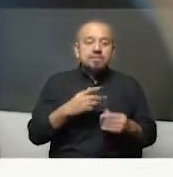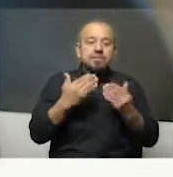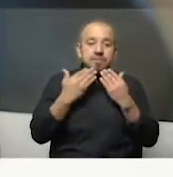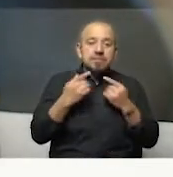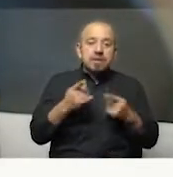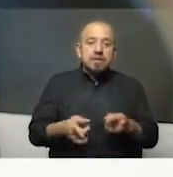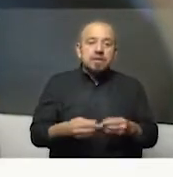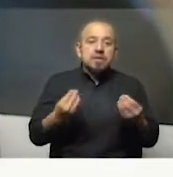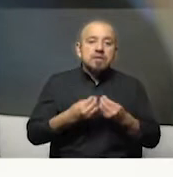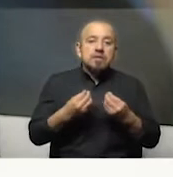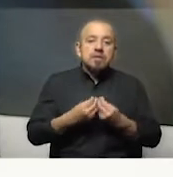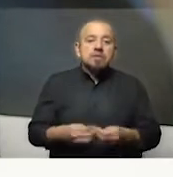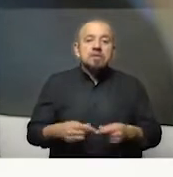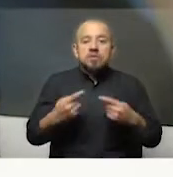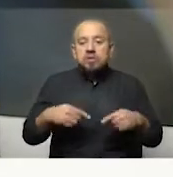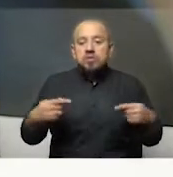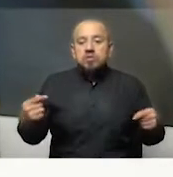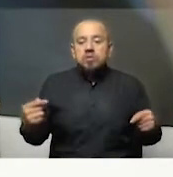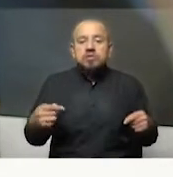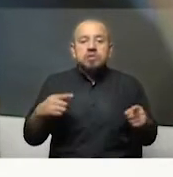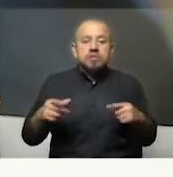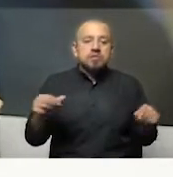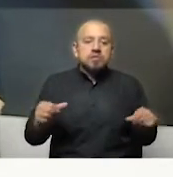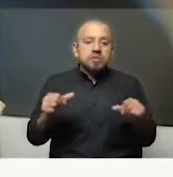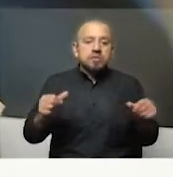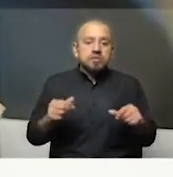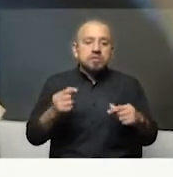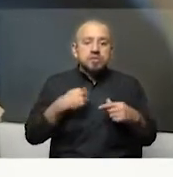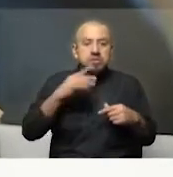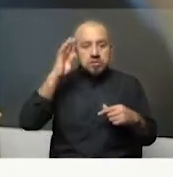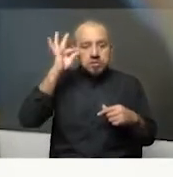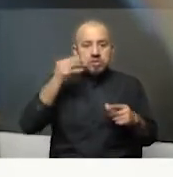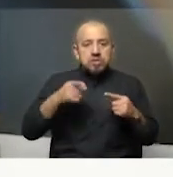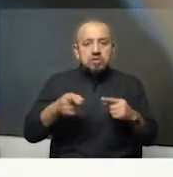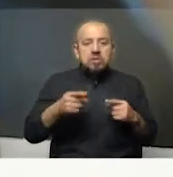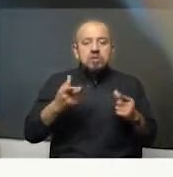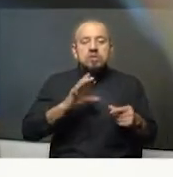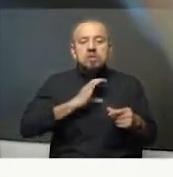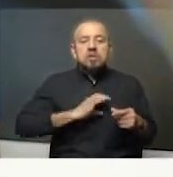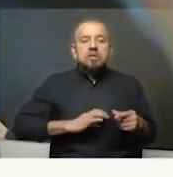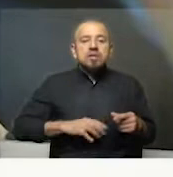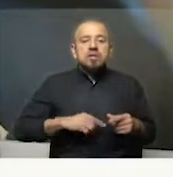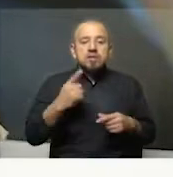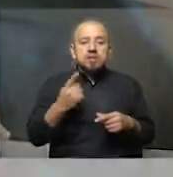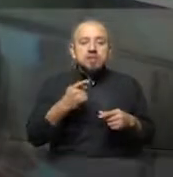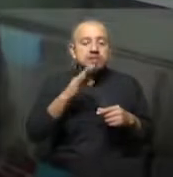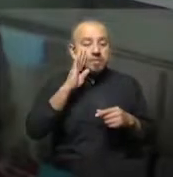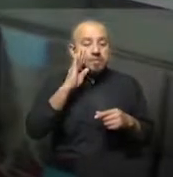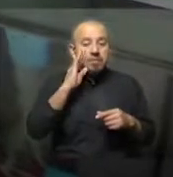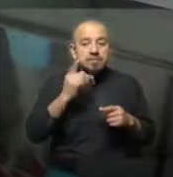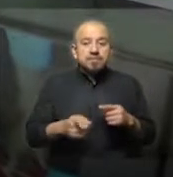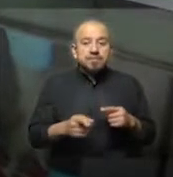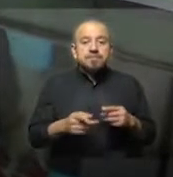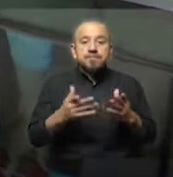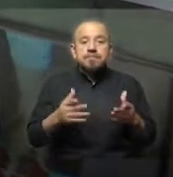por un montón de cosas que ella hizo por ellos no yo creo que la característica particular y principal esencial de mi madre era que